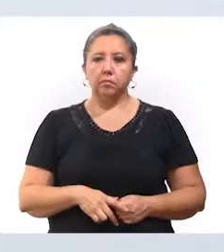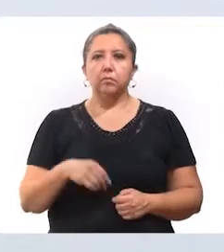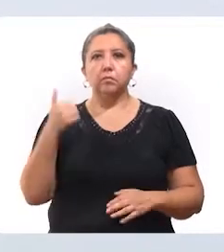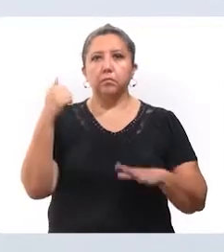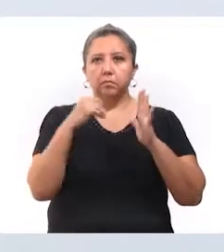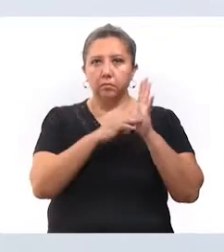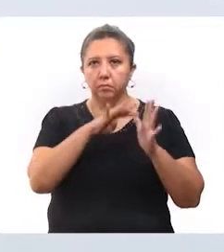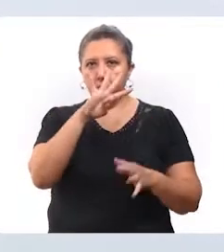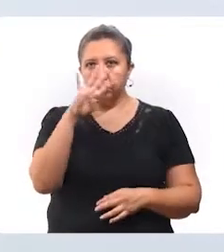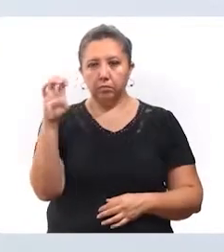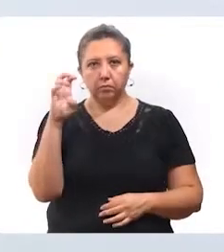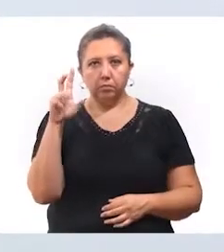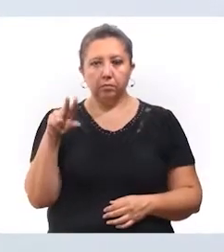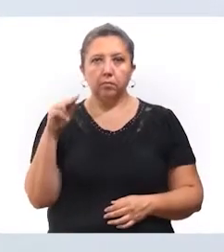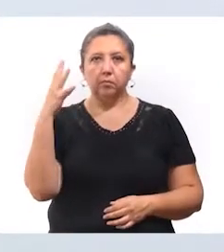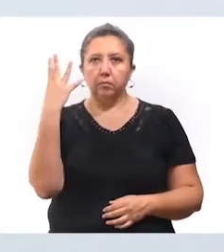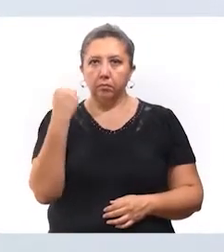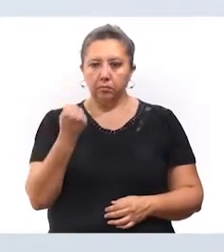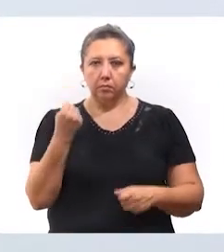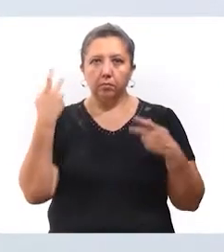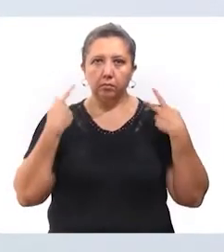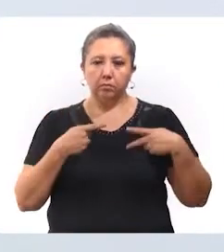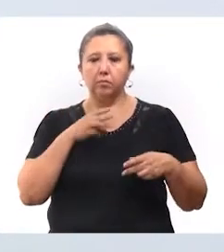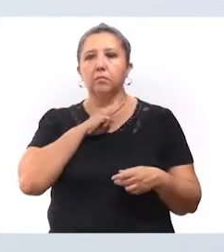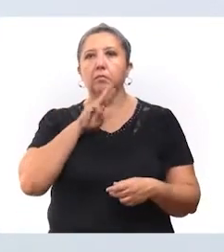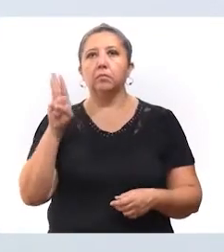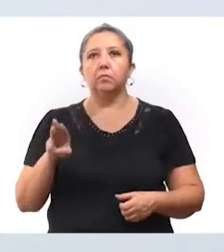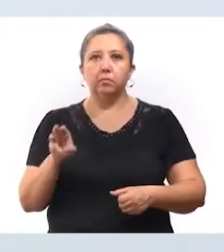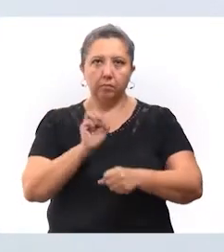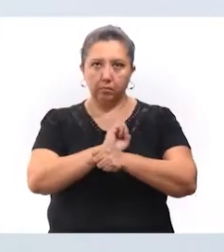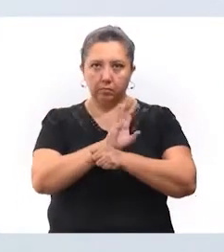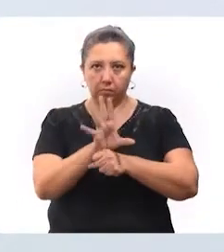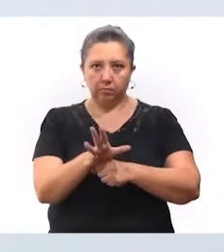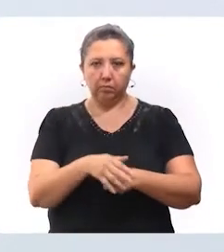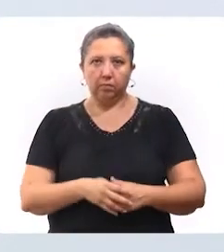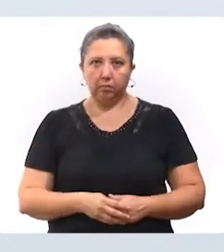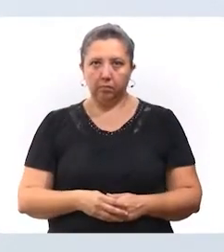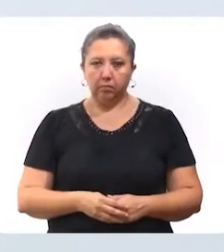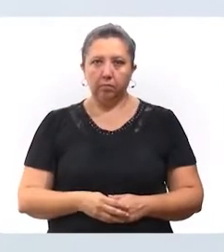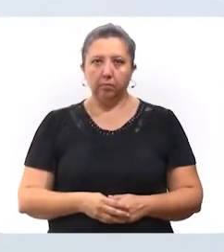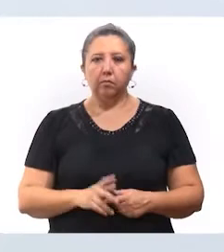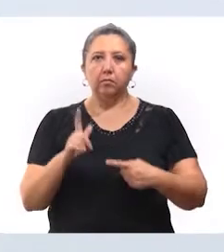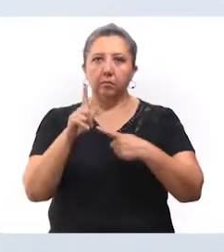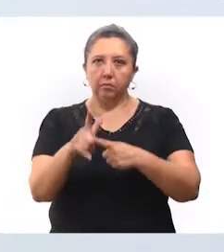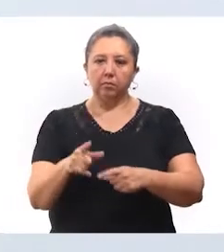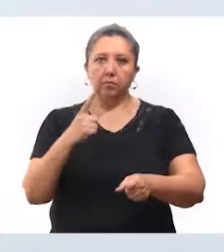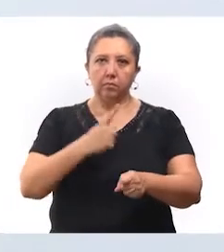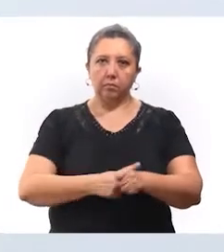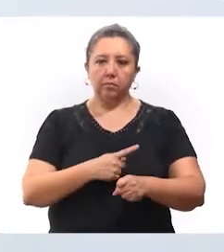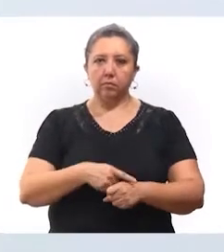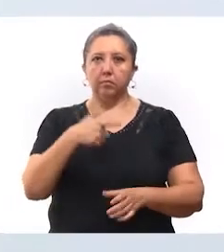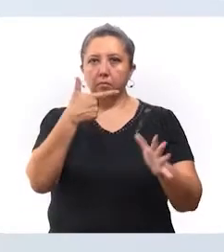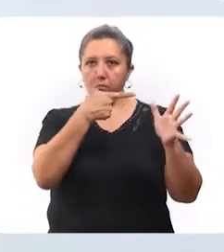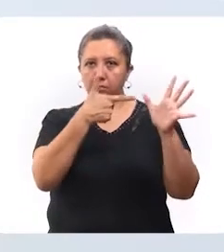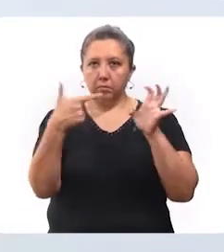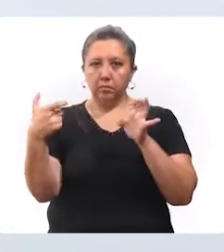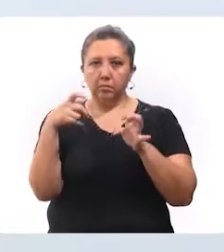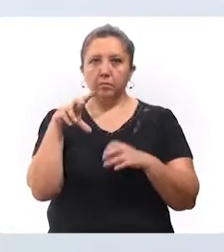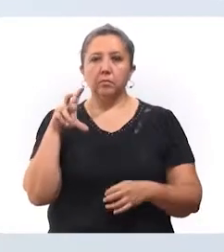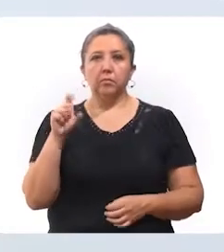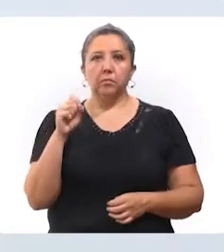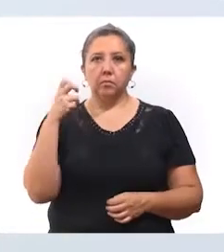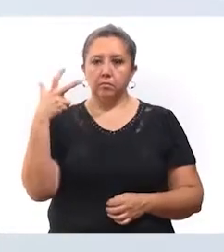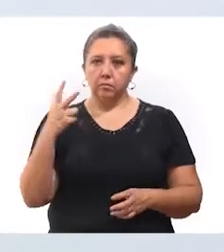son 6.489 las personas fallecidas a causa del coronavirus. De los casos activos,